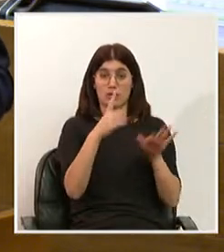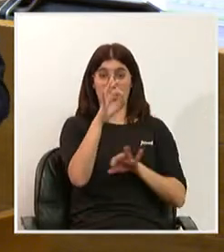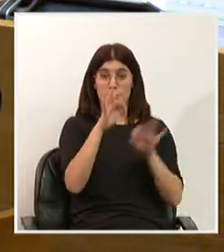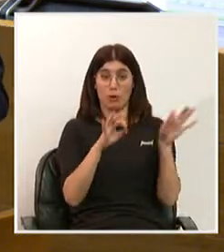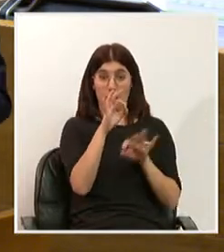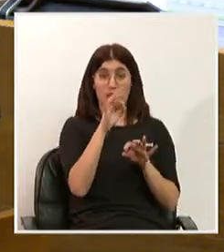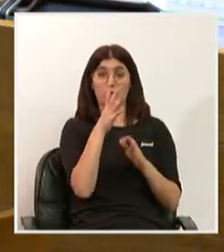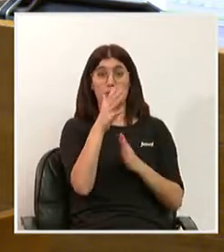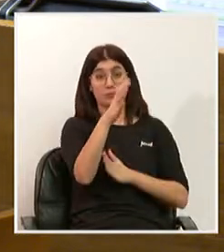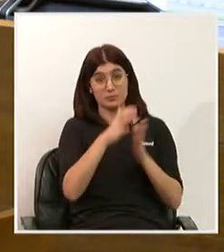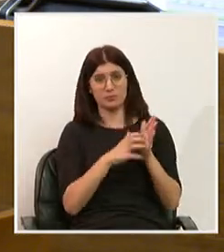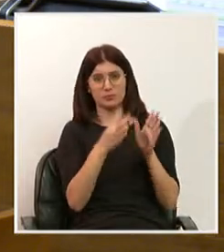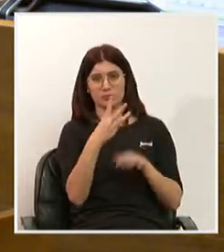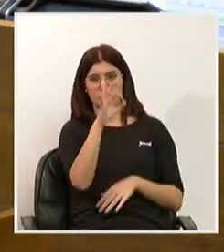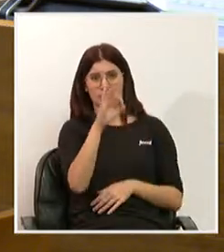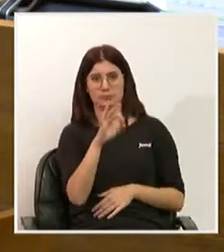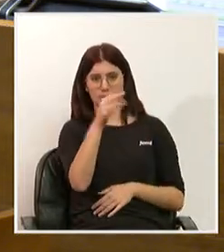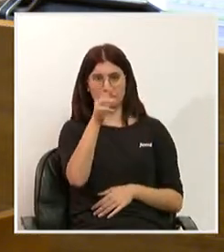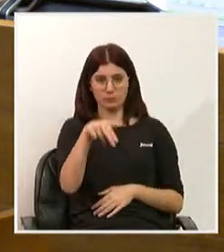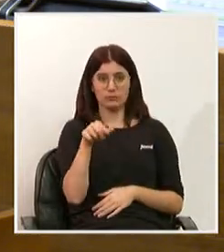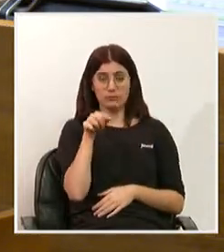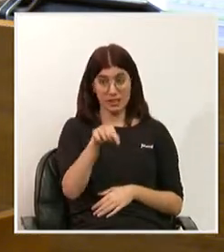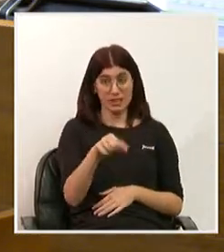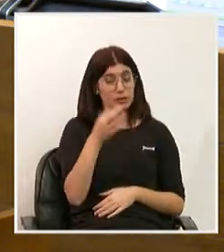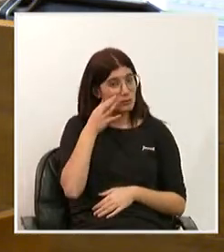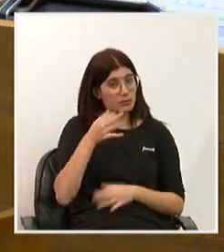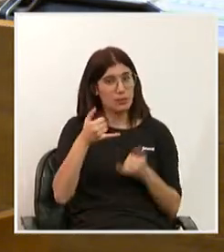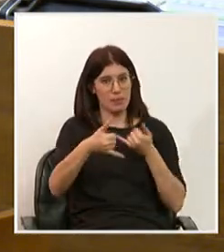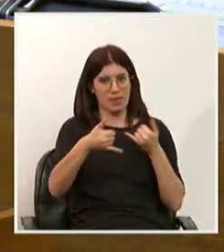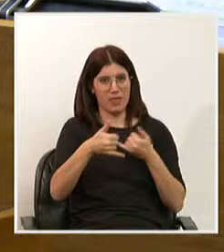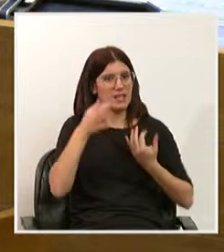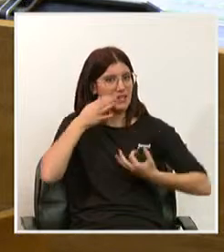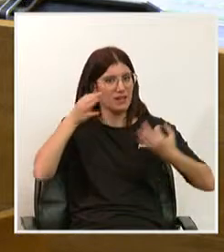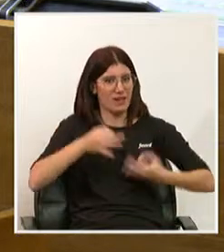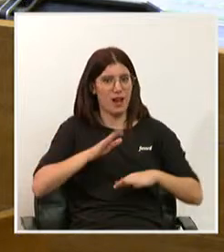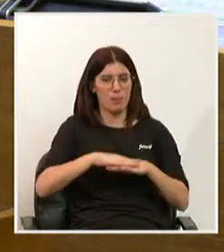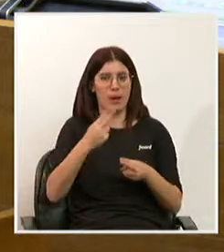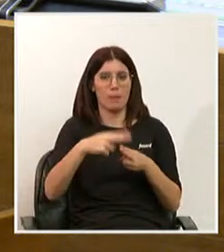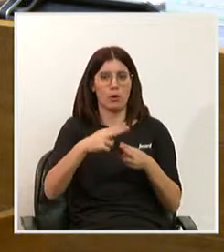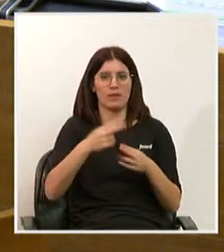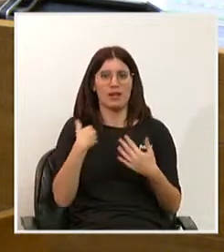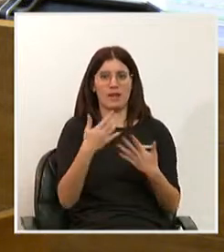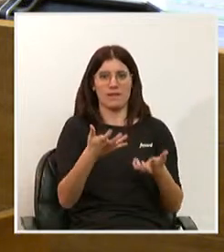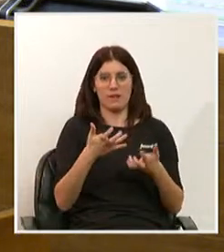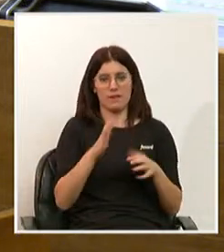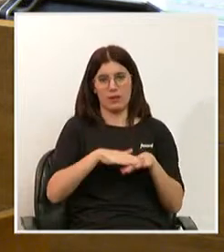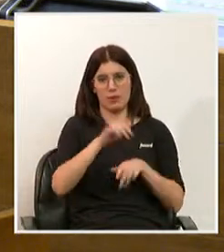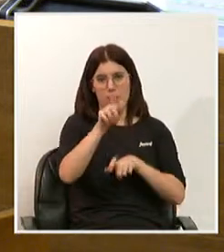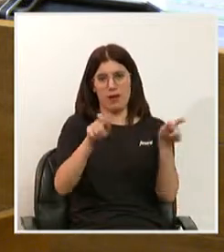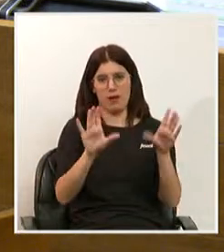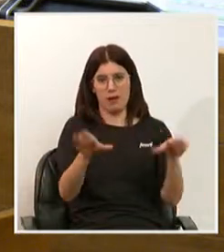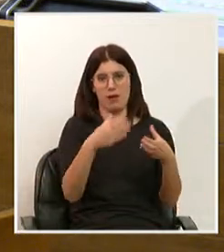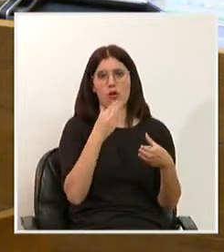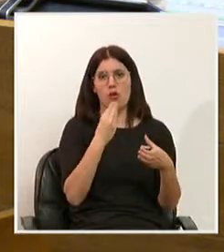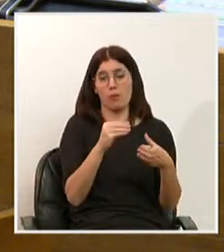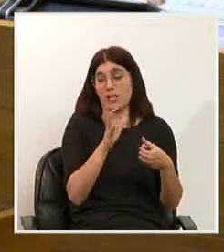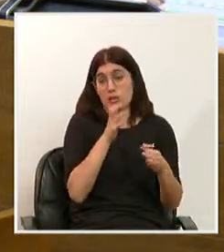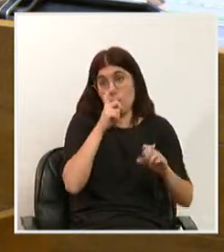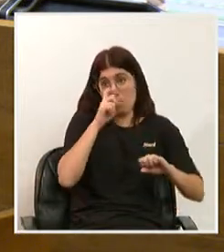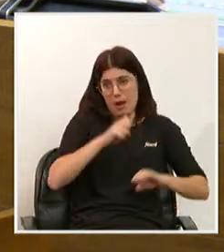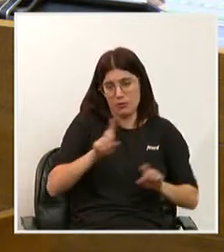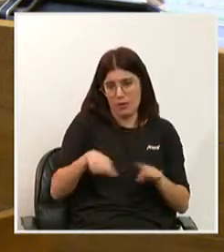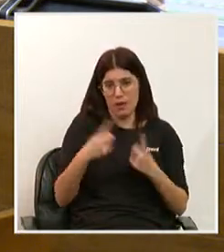reducido del 3% y eso De verdad tomar medidas aplicar políticas que benefician a los jóvenes y a los no tan